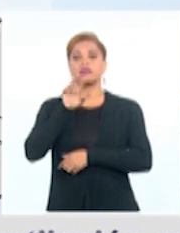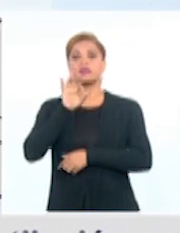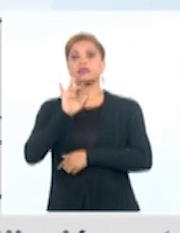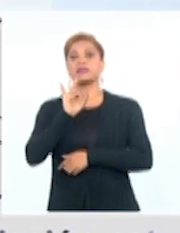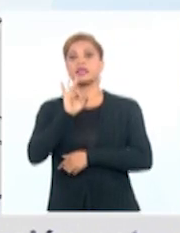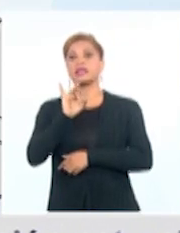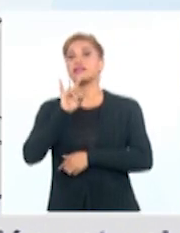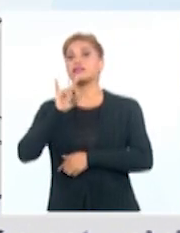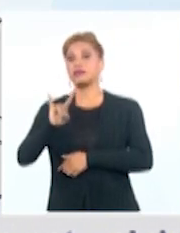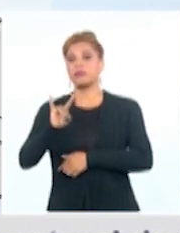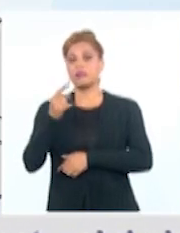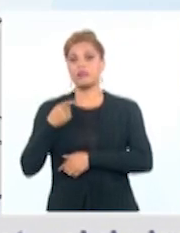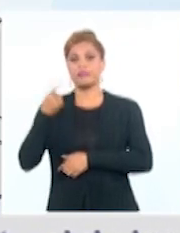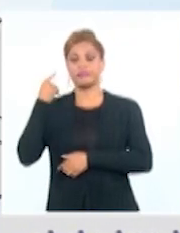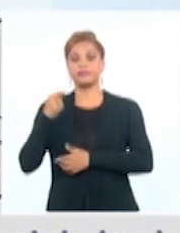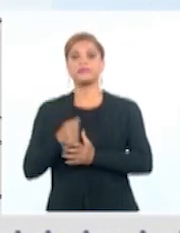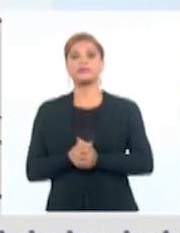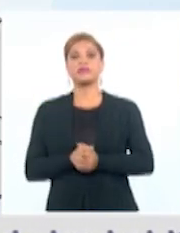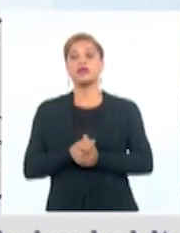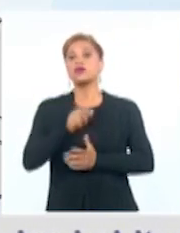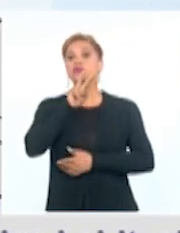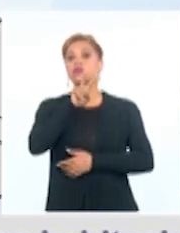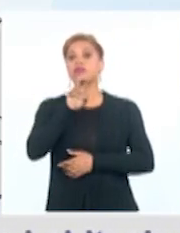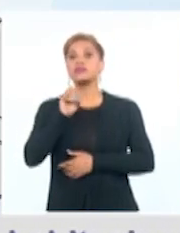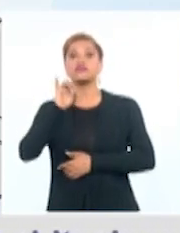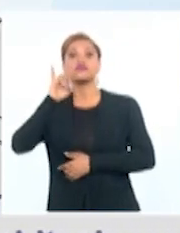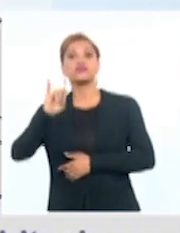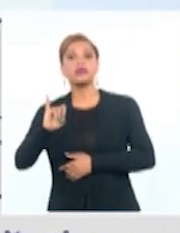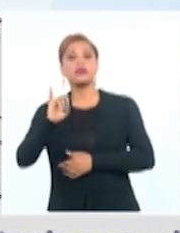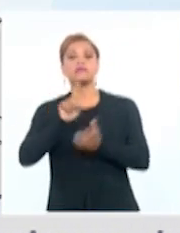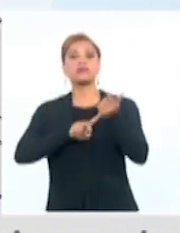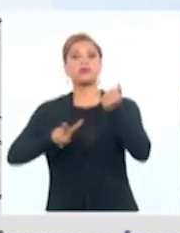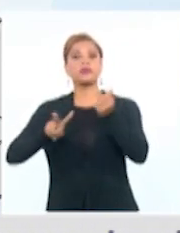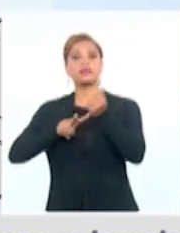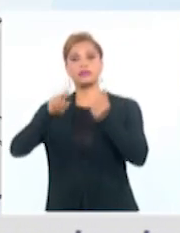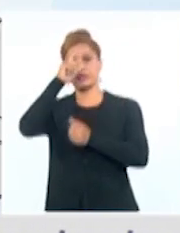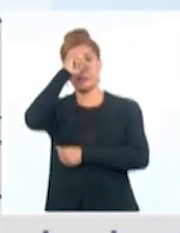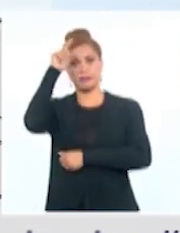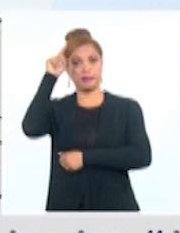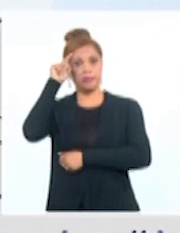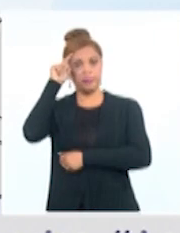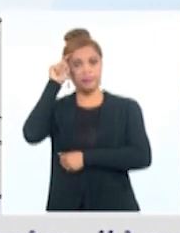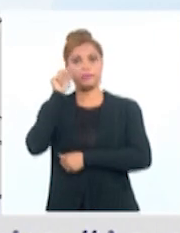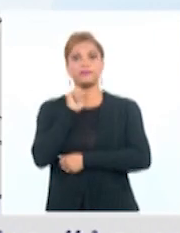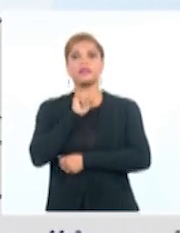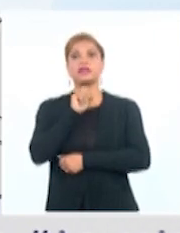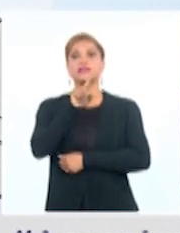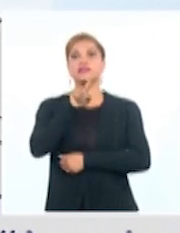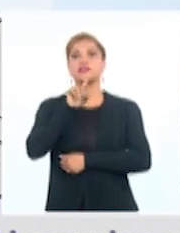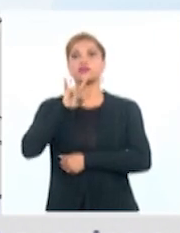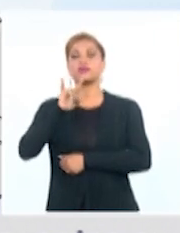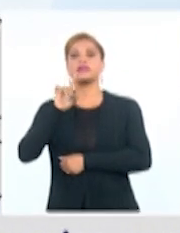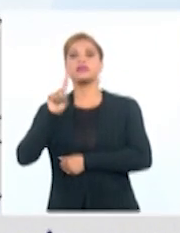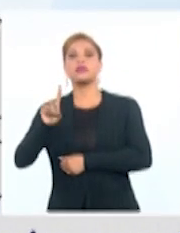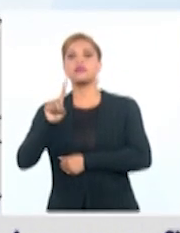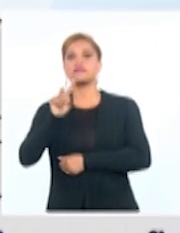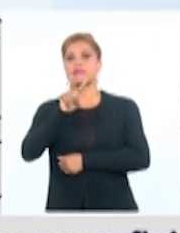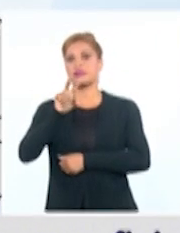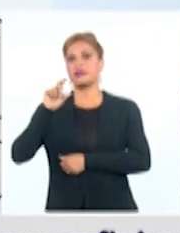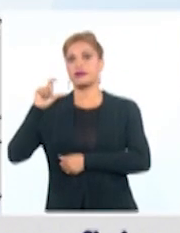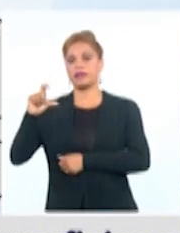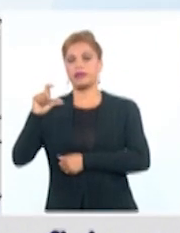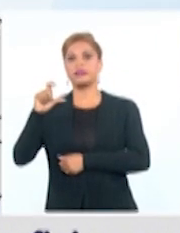279 casos ayer, 206 en Santi Espíritu, 191 en Villa Clara.